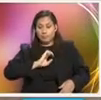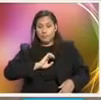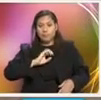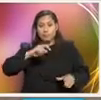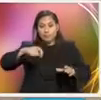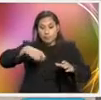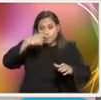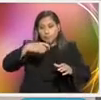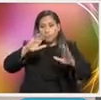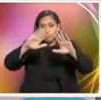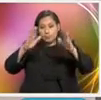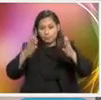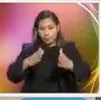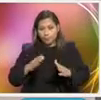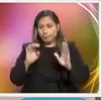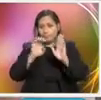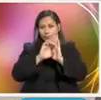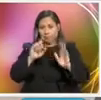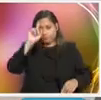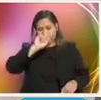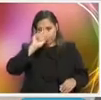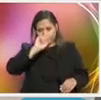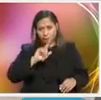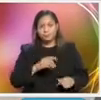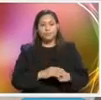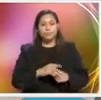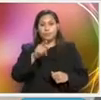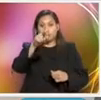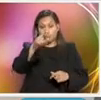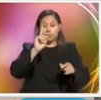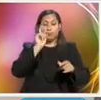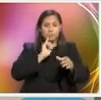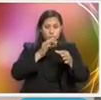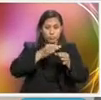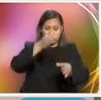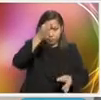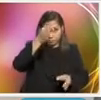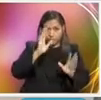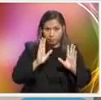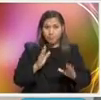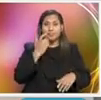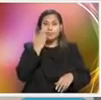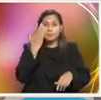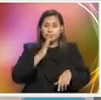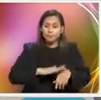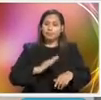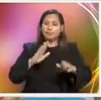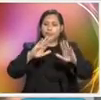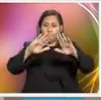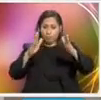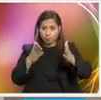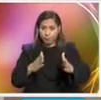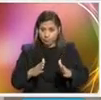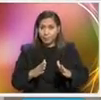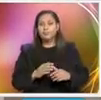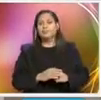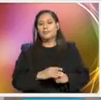Súper recomendación. Yo les recomiendo que si están flaquitas y quieren subir masa muscular, se vayan,